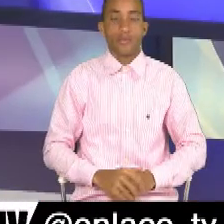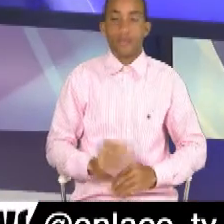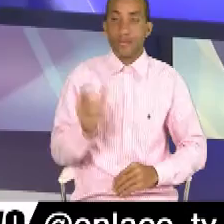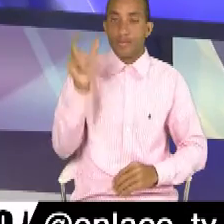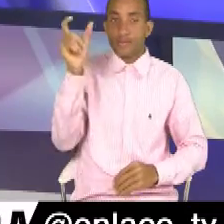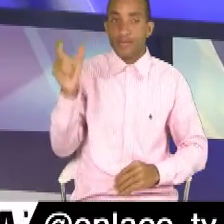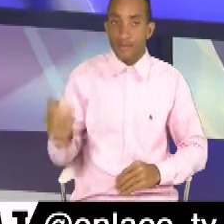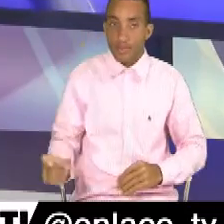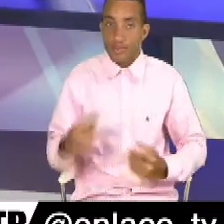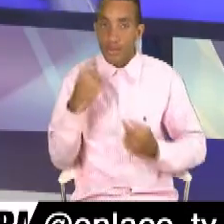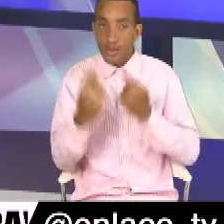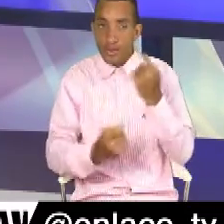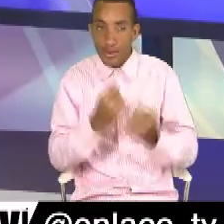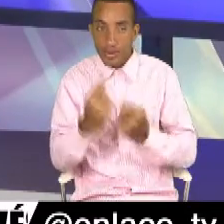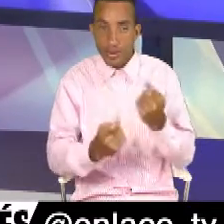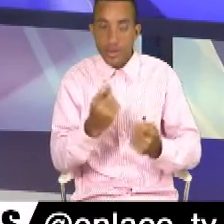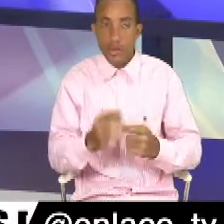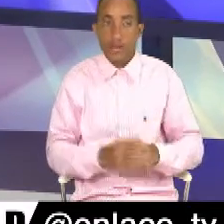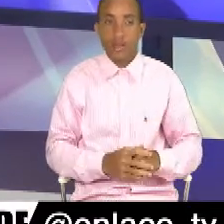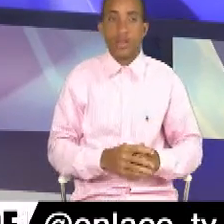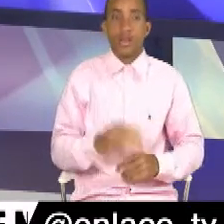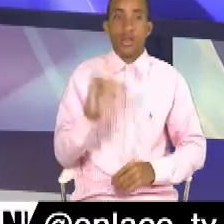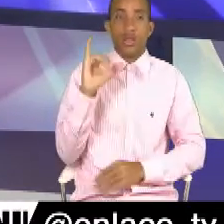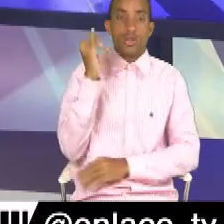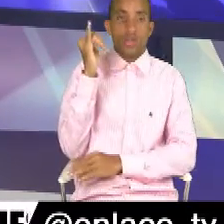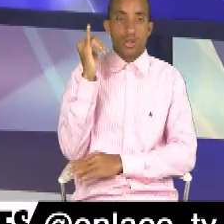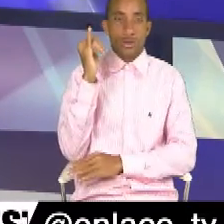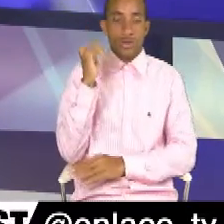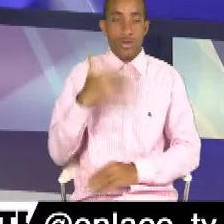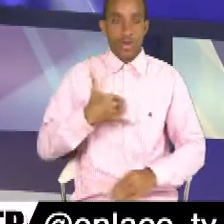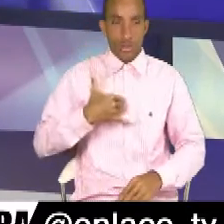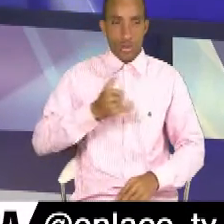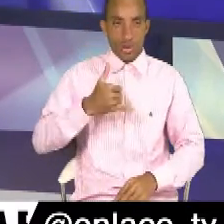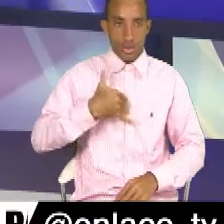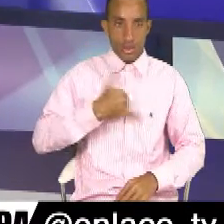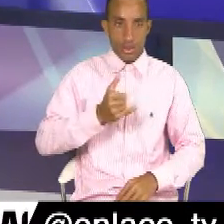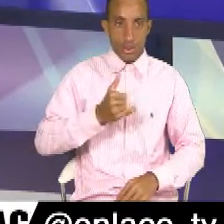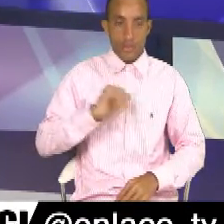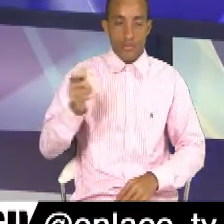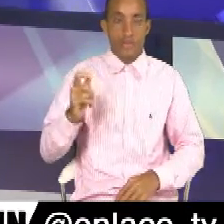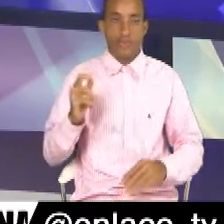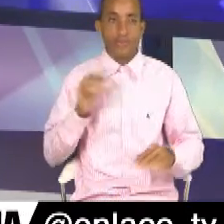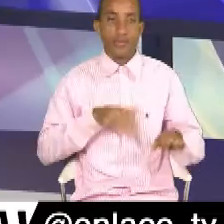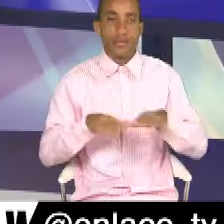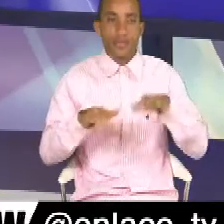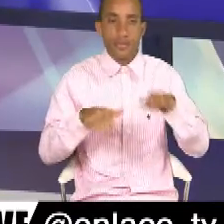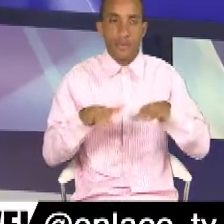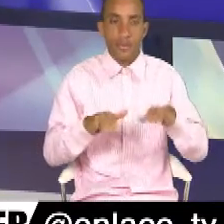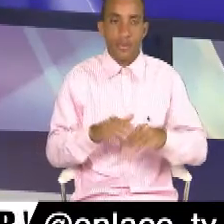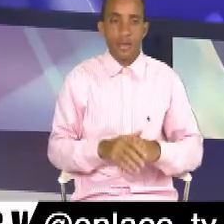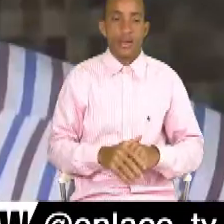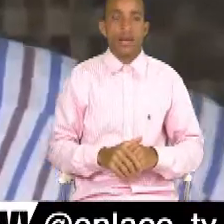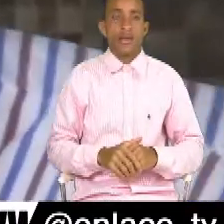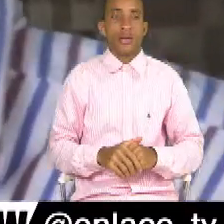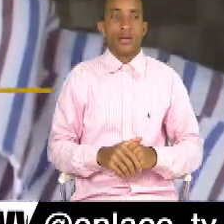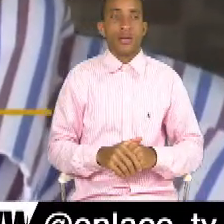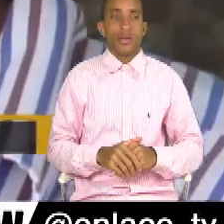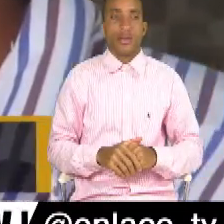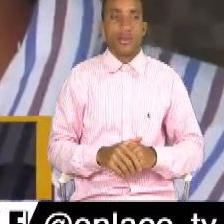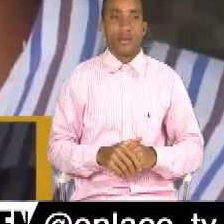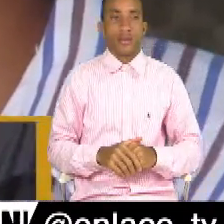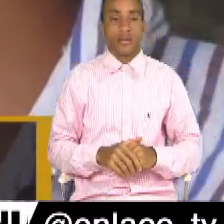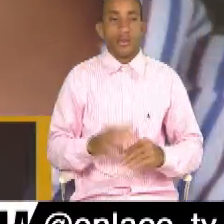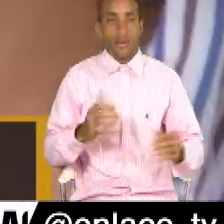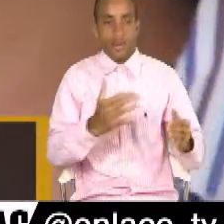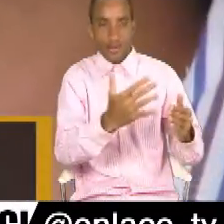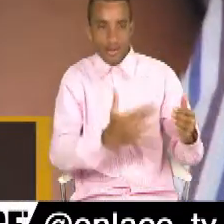Yopal, Casanare, llegó a Barranca Bermeja en busca de su padre, al que no ve desde hace 28 años. Este ciudadano, que